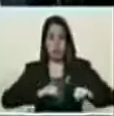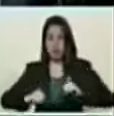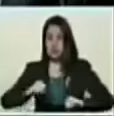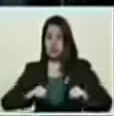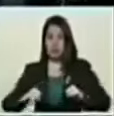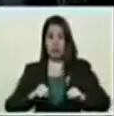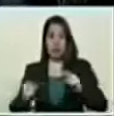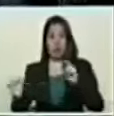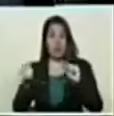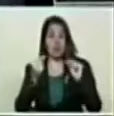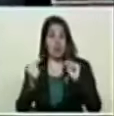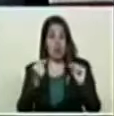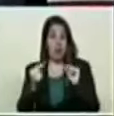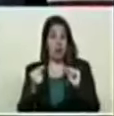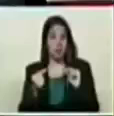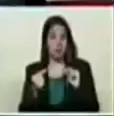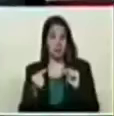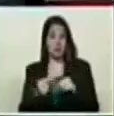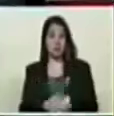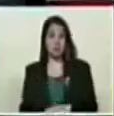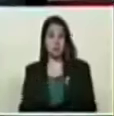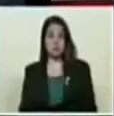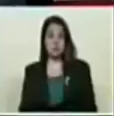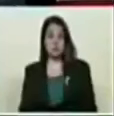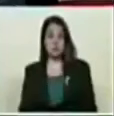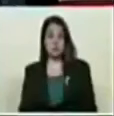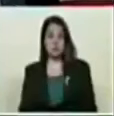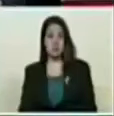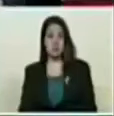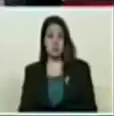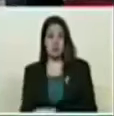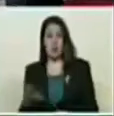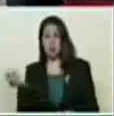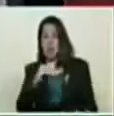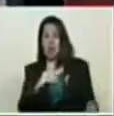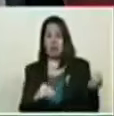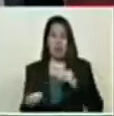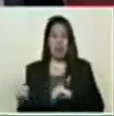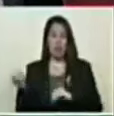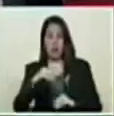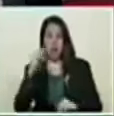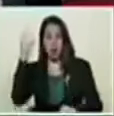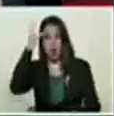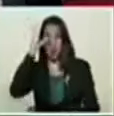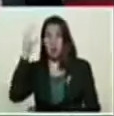el debate. Hay que seguir incrementando la conciencia.